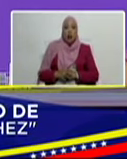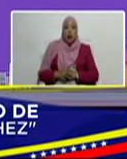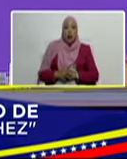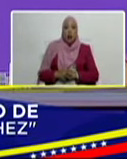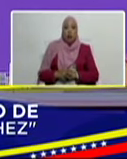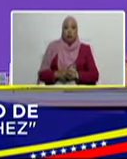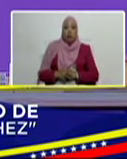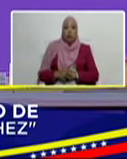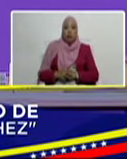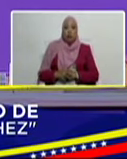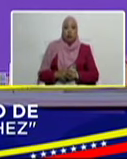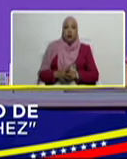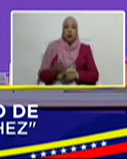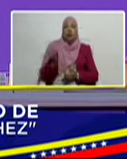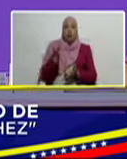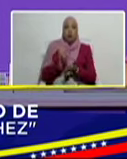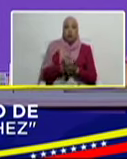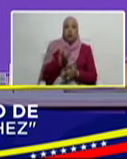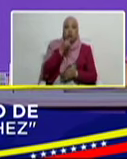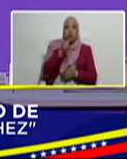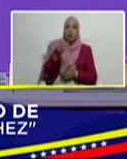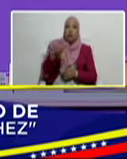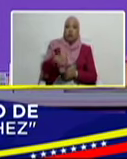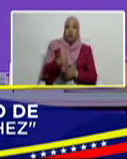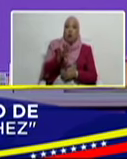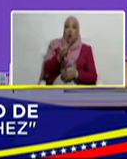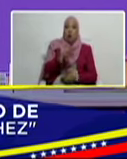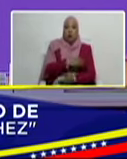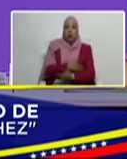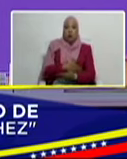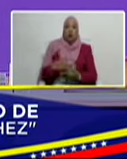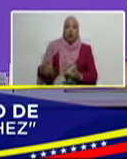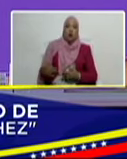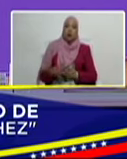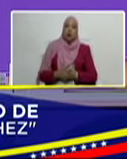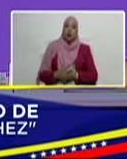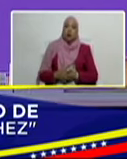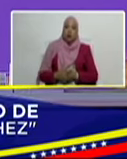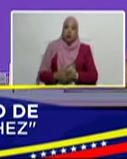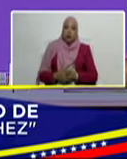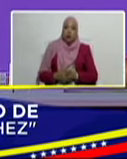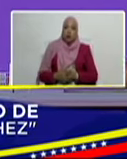Se han inscrito más de 4 millones.